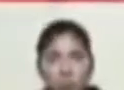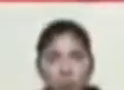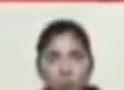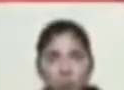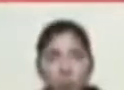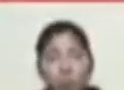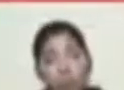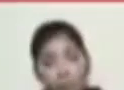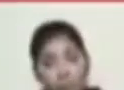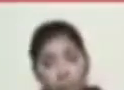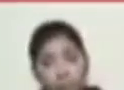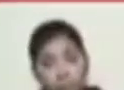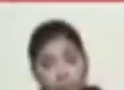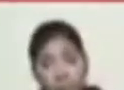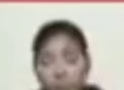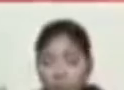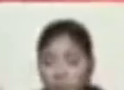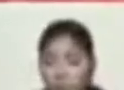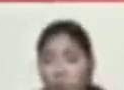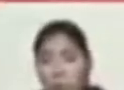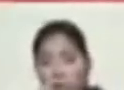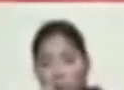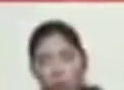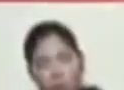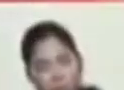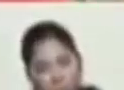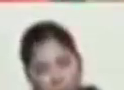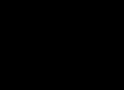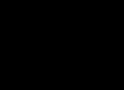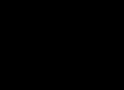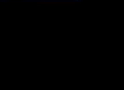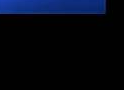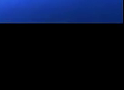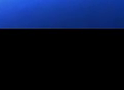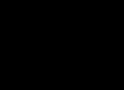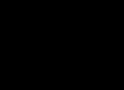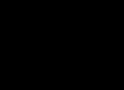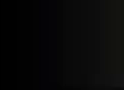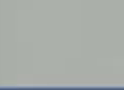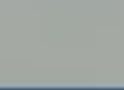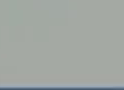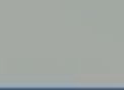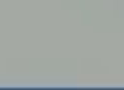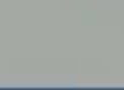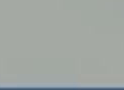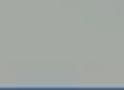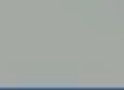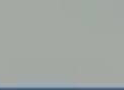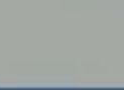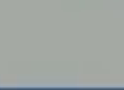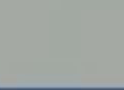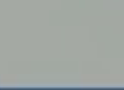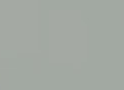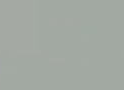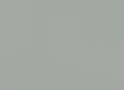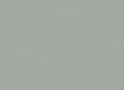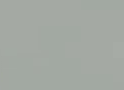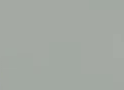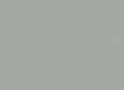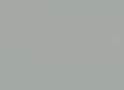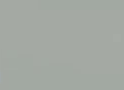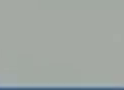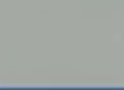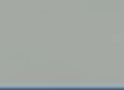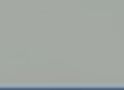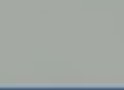presidente ruso, Vladimir Putin, cuando ahora la tensión mundial es inminente. El gobierno de Joe Biden tiene en la mira al dictador Nicolás